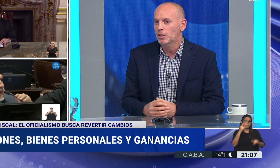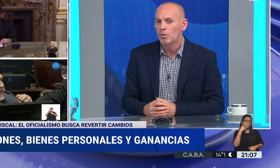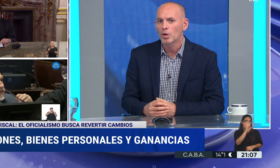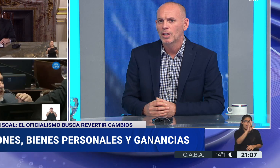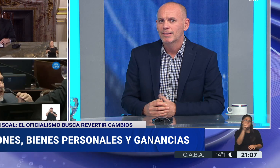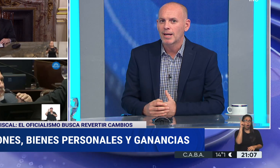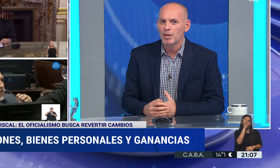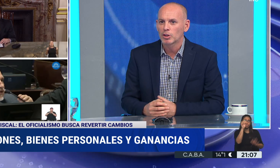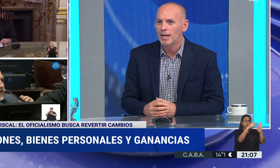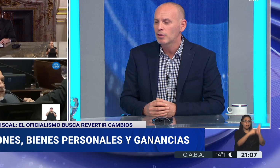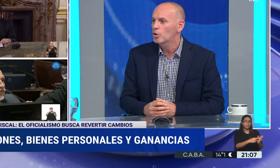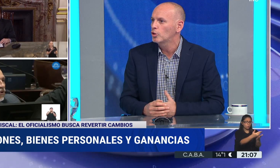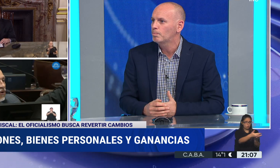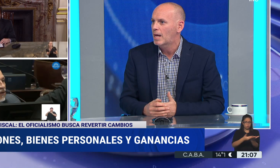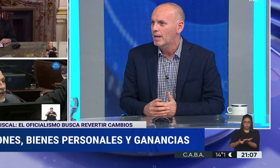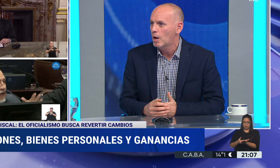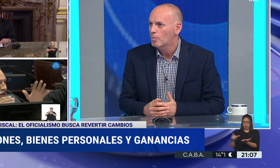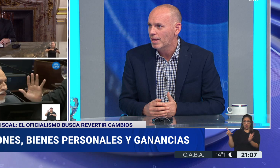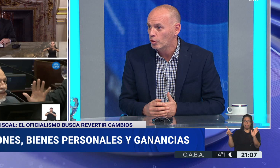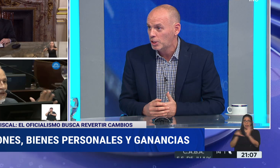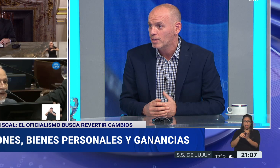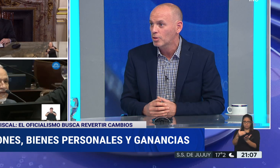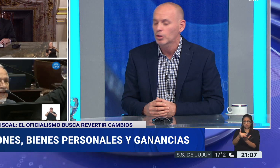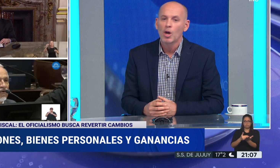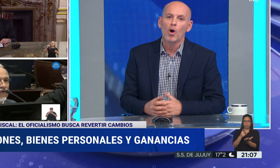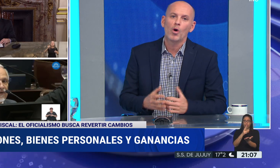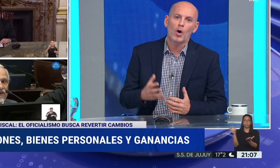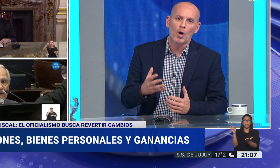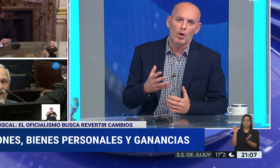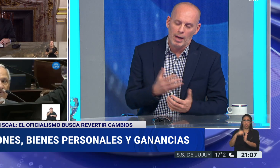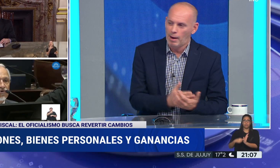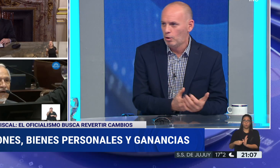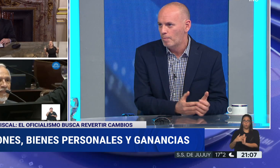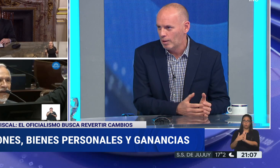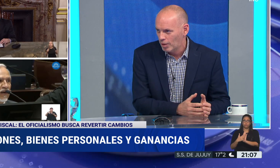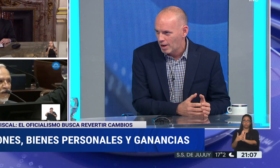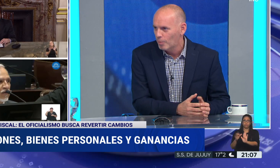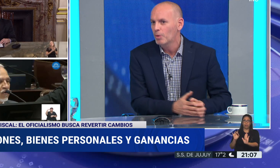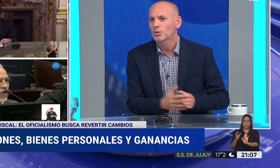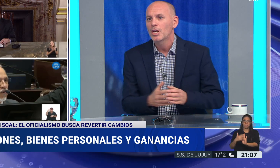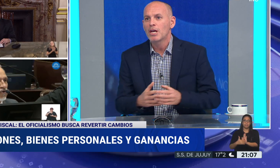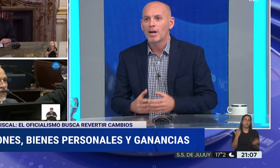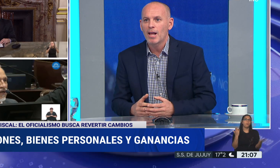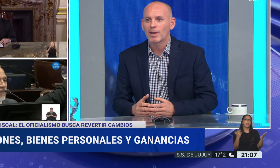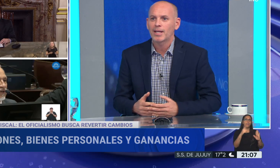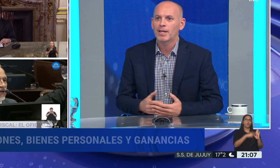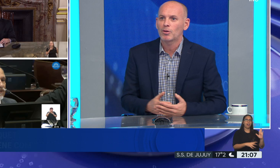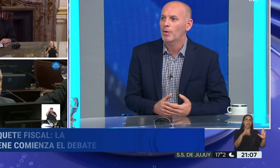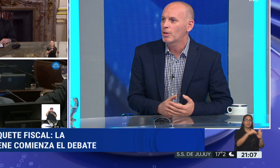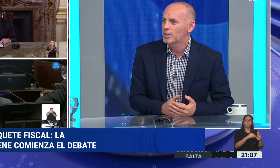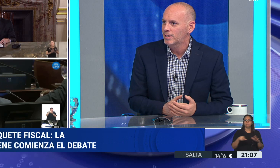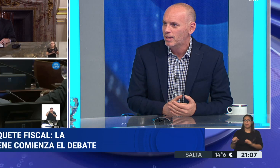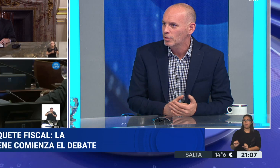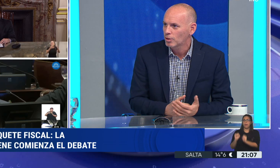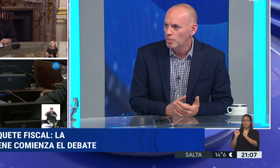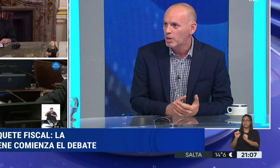800 artículos terminó saliendo con algo más de 200 comparado con la ley ómnibus y con la ley bases de esto que